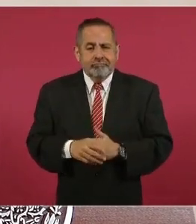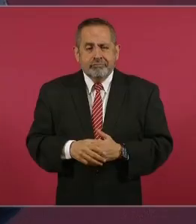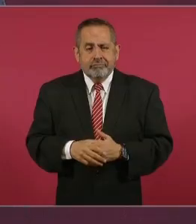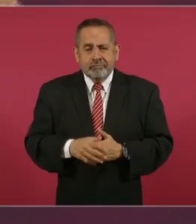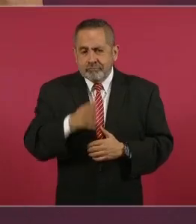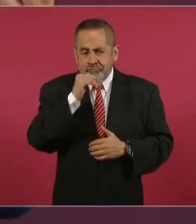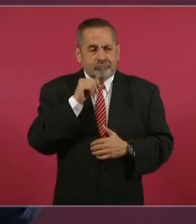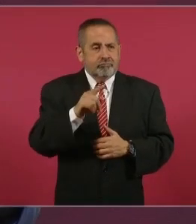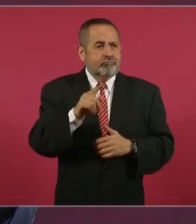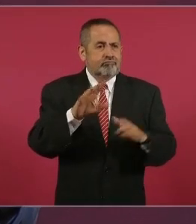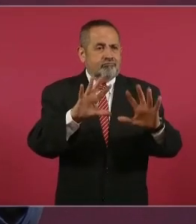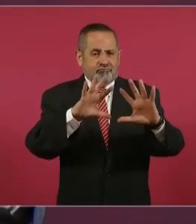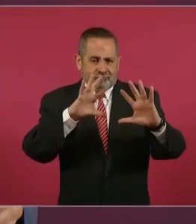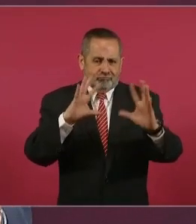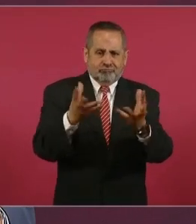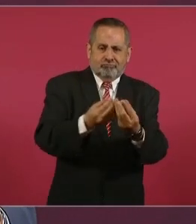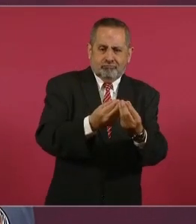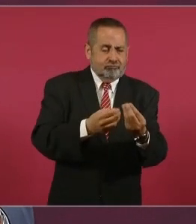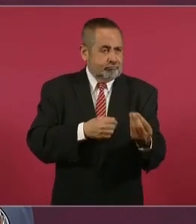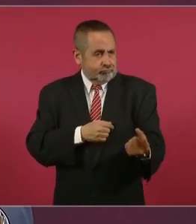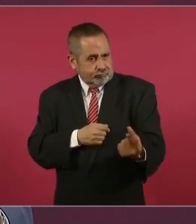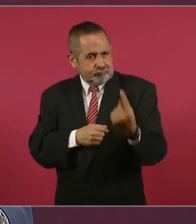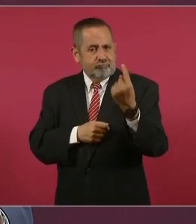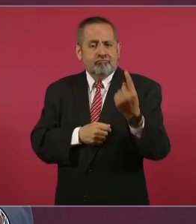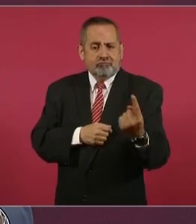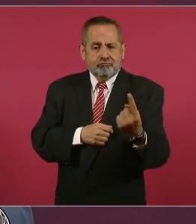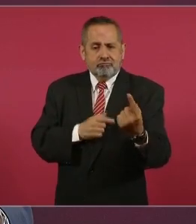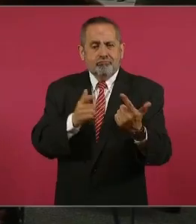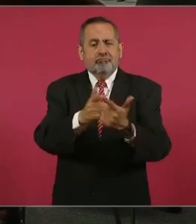manera corporativa,